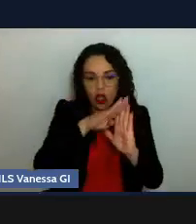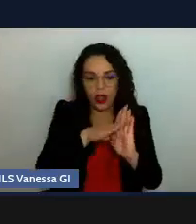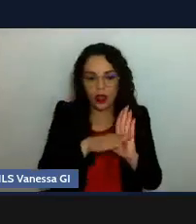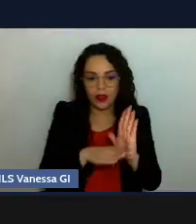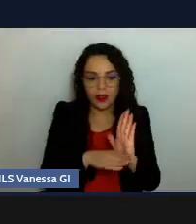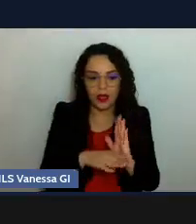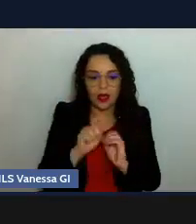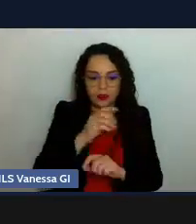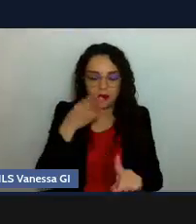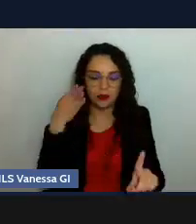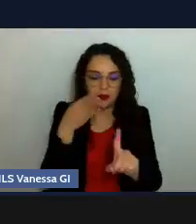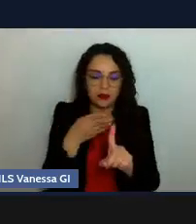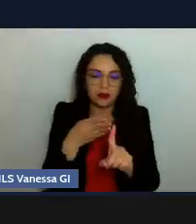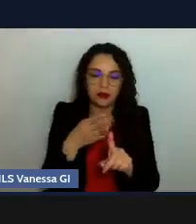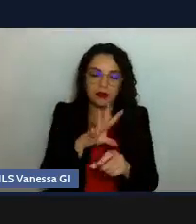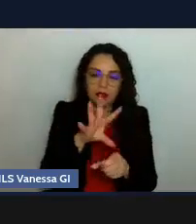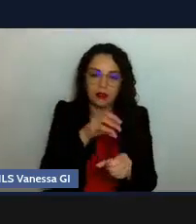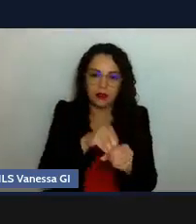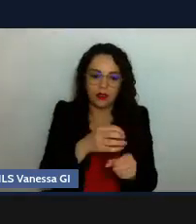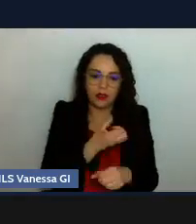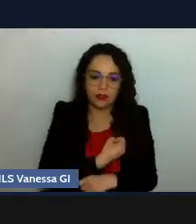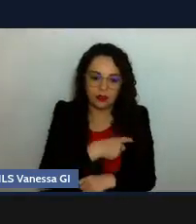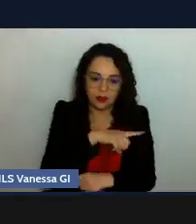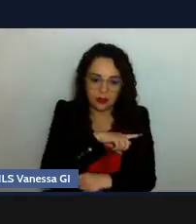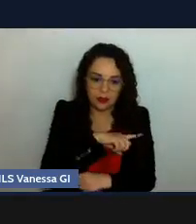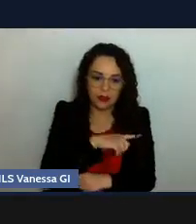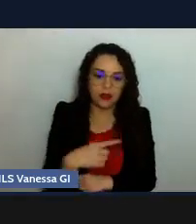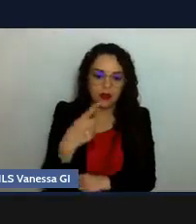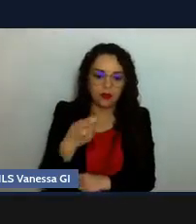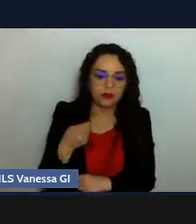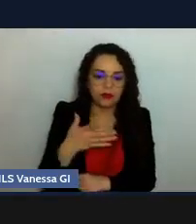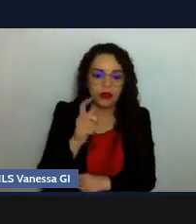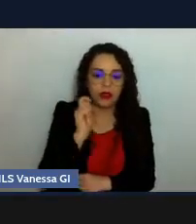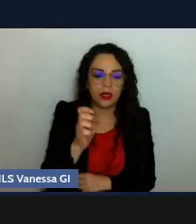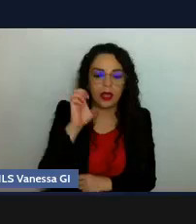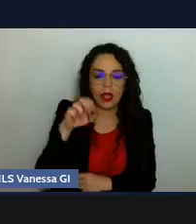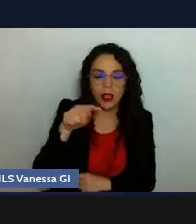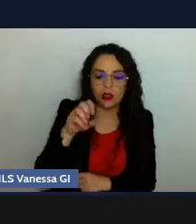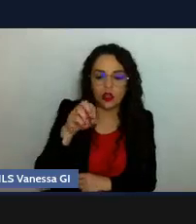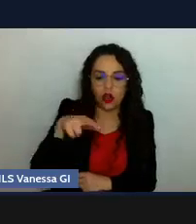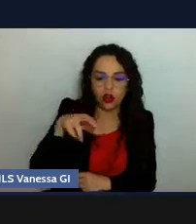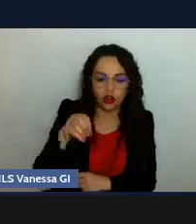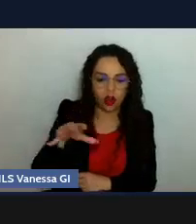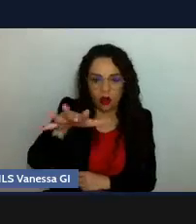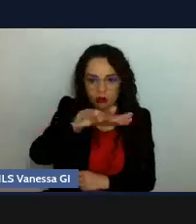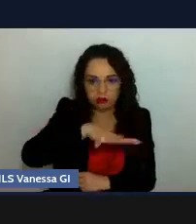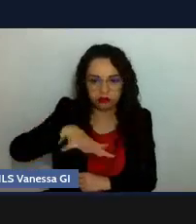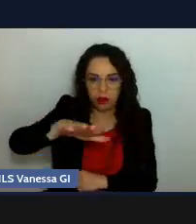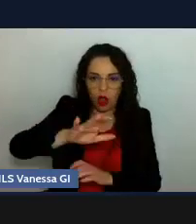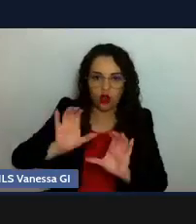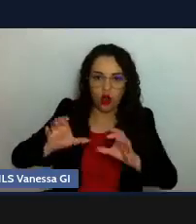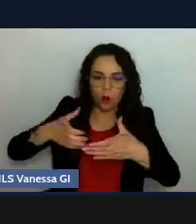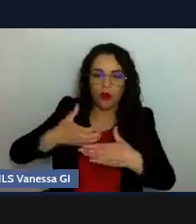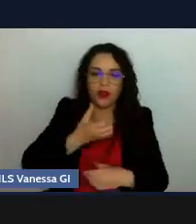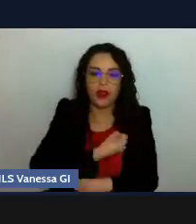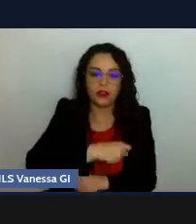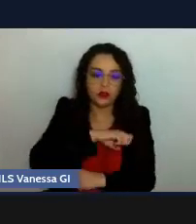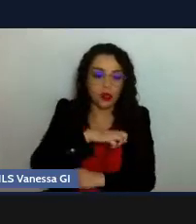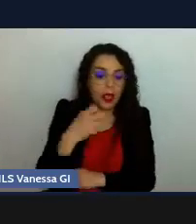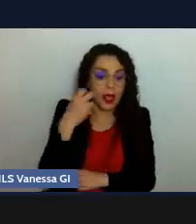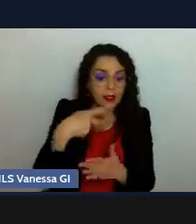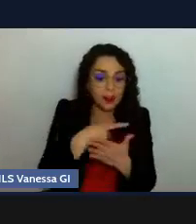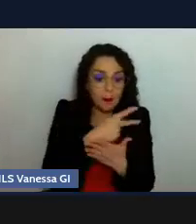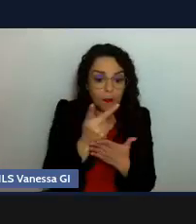lleva uno de ellos que se llama Entornos y Comunidades Saludables. ¿Qué busca este programa? Este programa